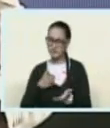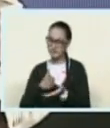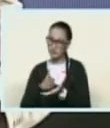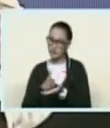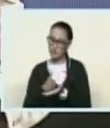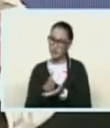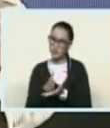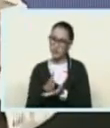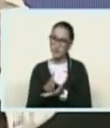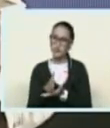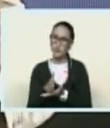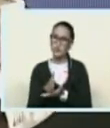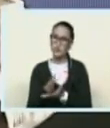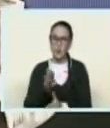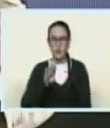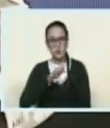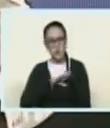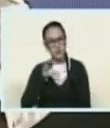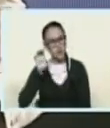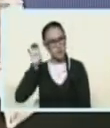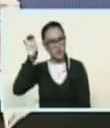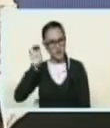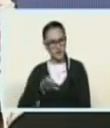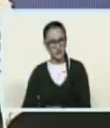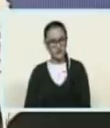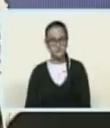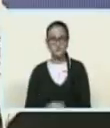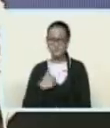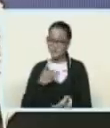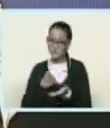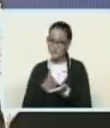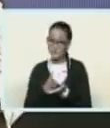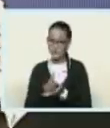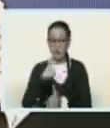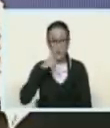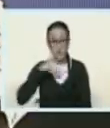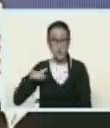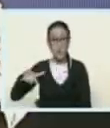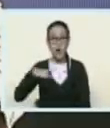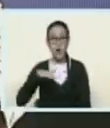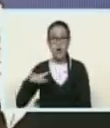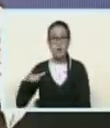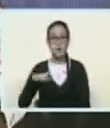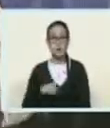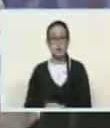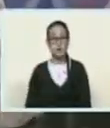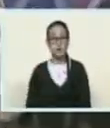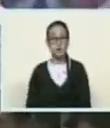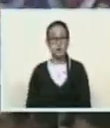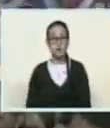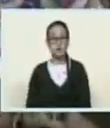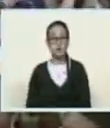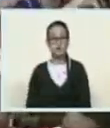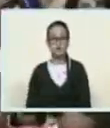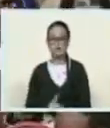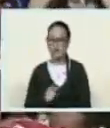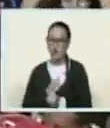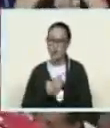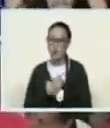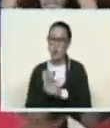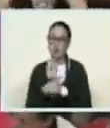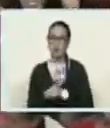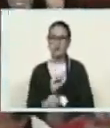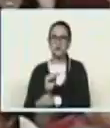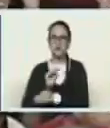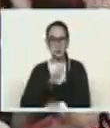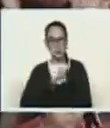leal a los principios de la patria y estoy siendo leal a un pueblo que merece el amor, la